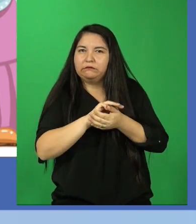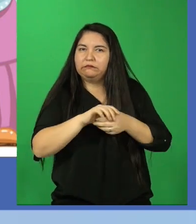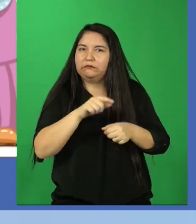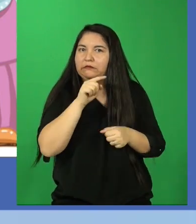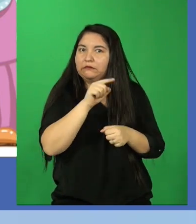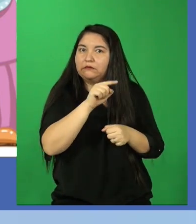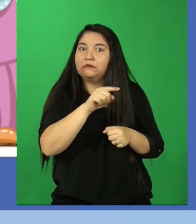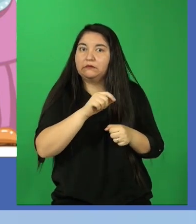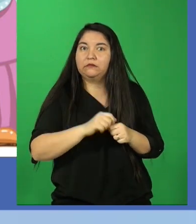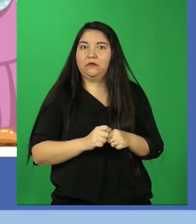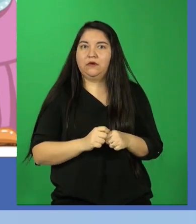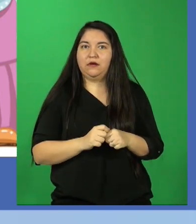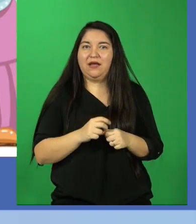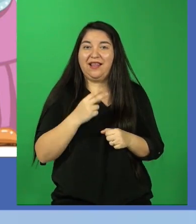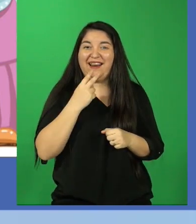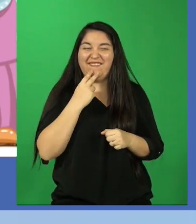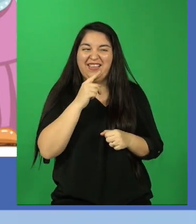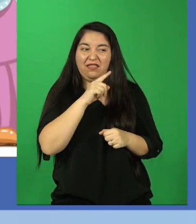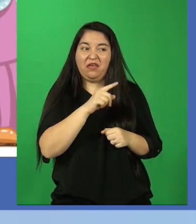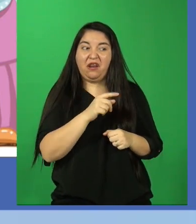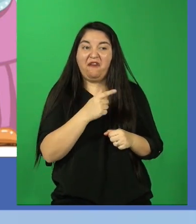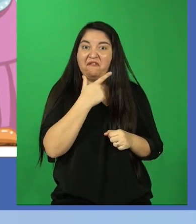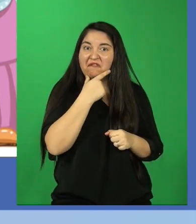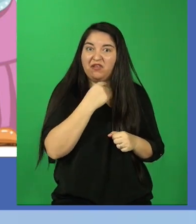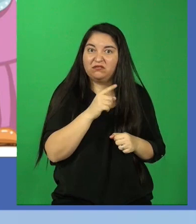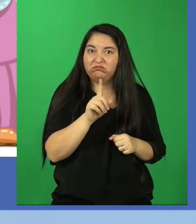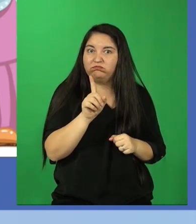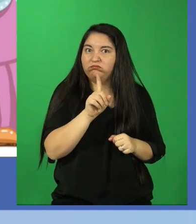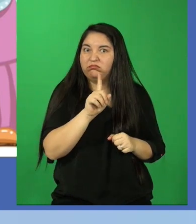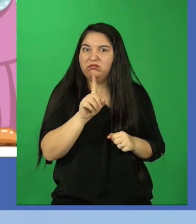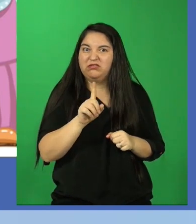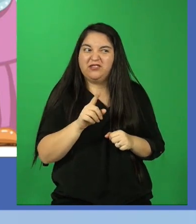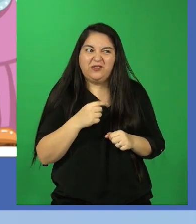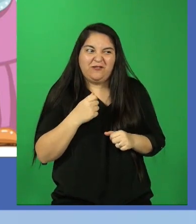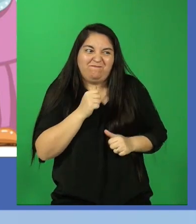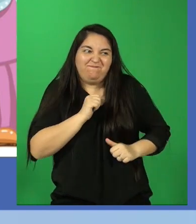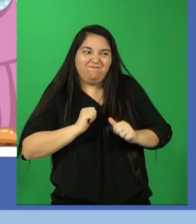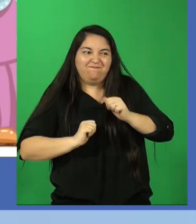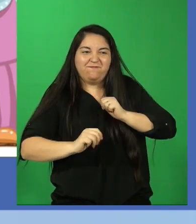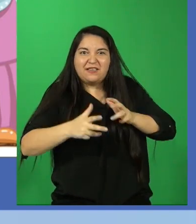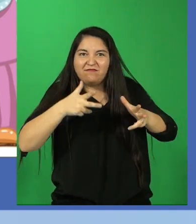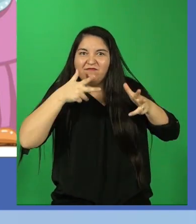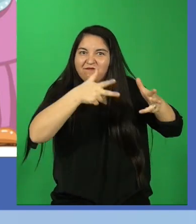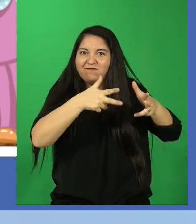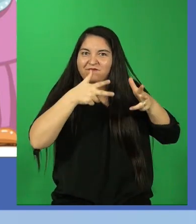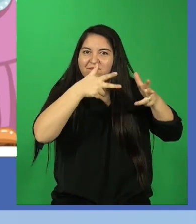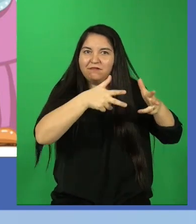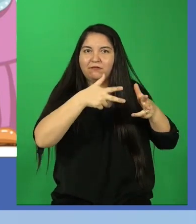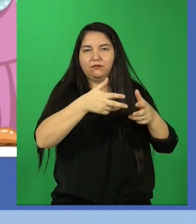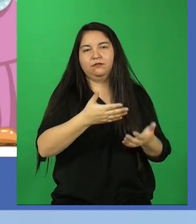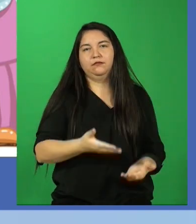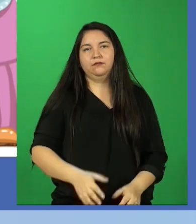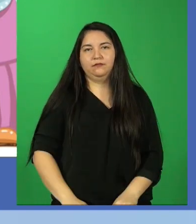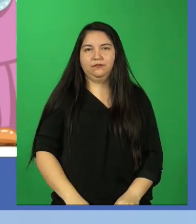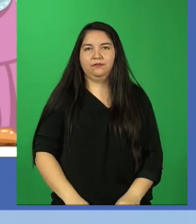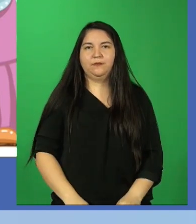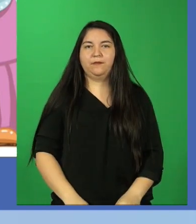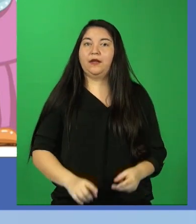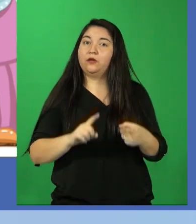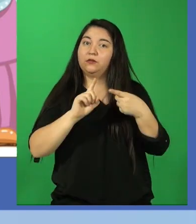le va a hacer la vida, ¿cierto?, lo va a hacer sufrir. Entonces tenemos el